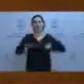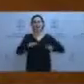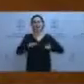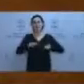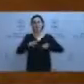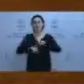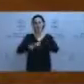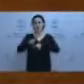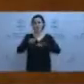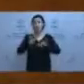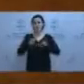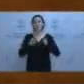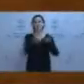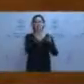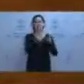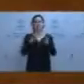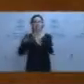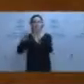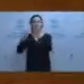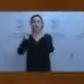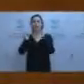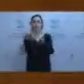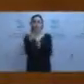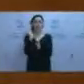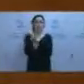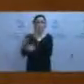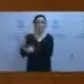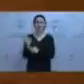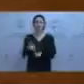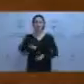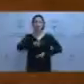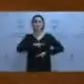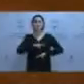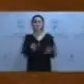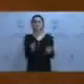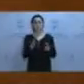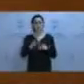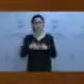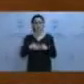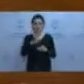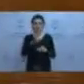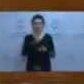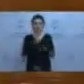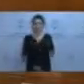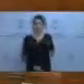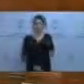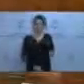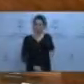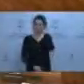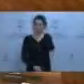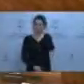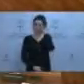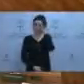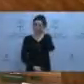están determinados sectores representados. Me gustaría que me respondiese o que nos contestase a estas cuestiones. Muchas gracias.